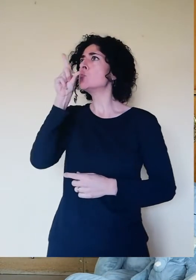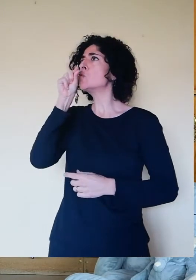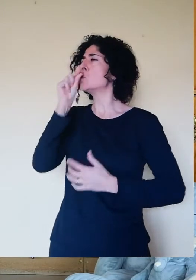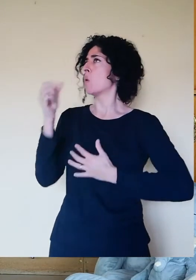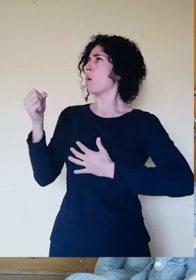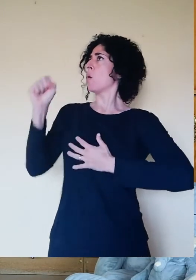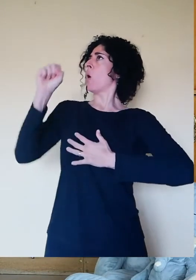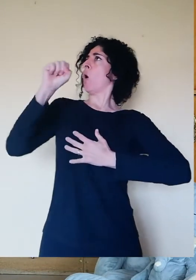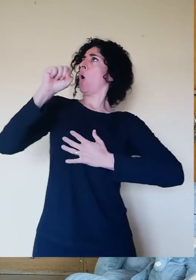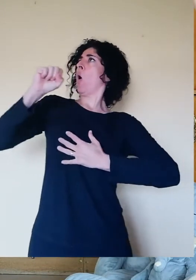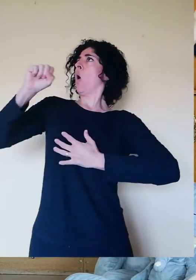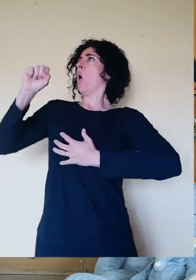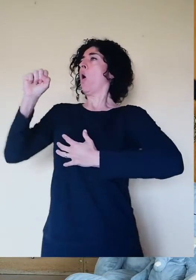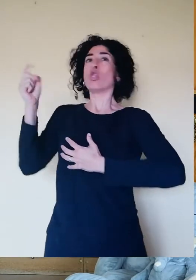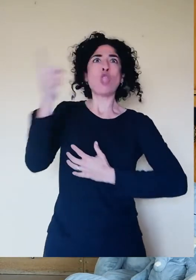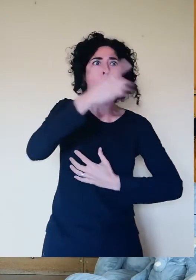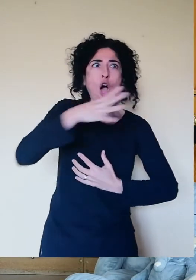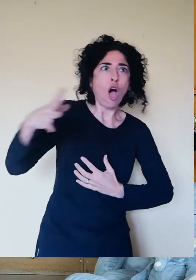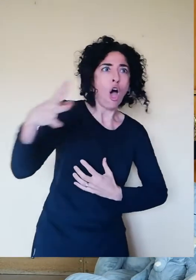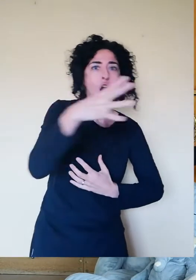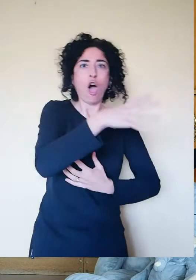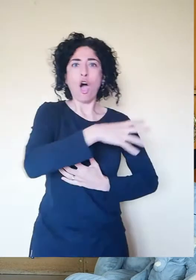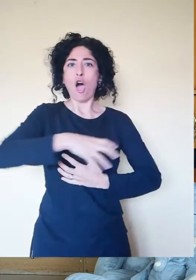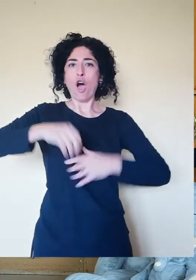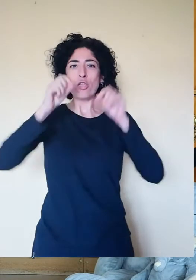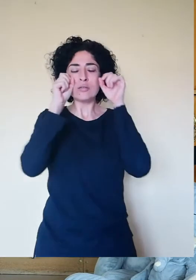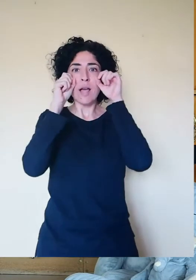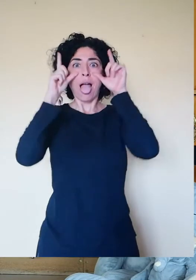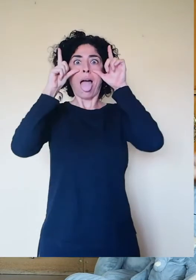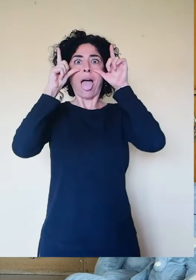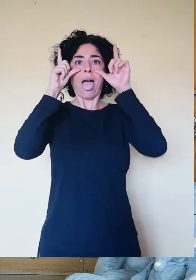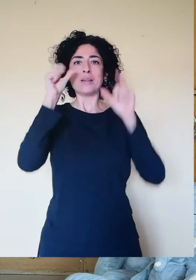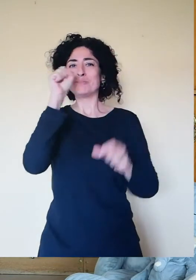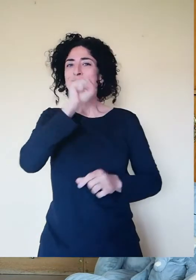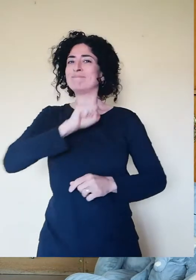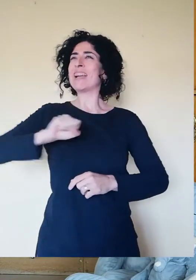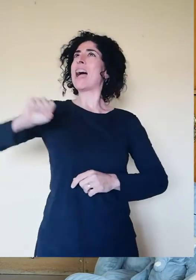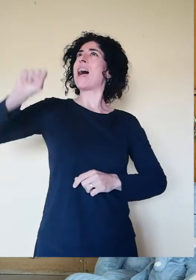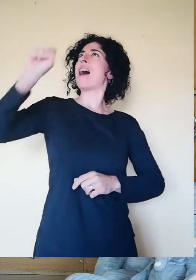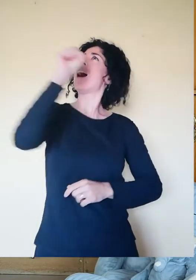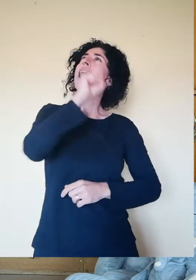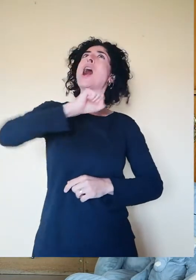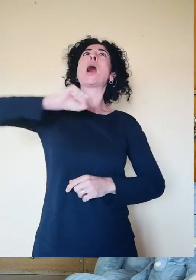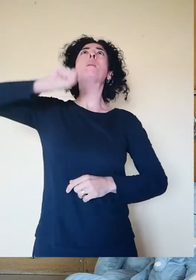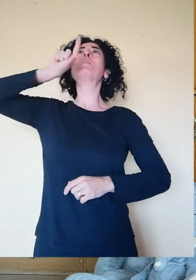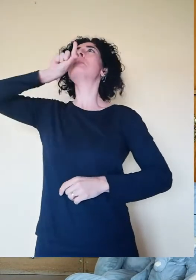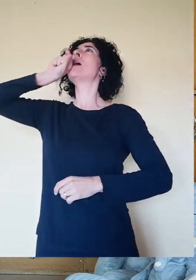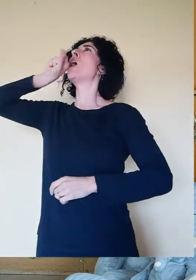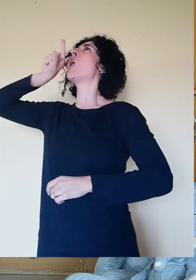ruiseñor, cantan juntos al despertar, es la